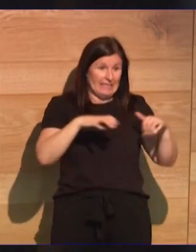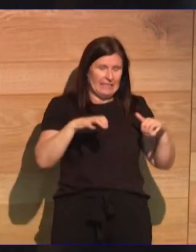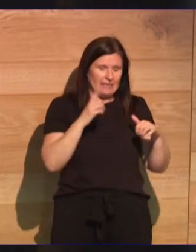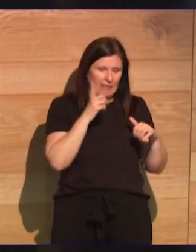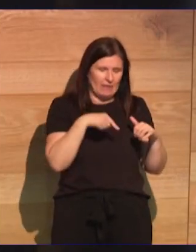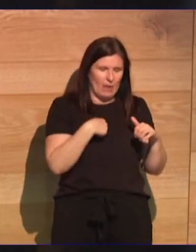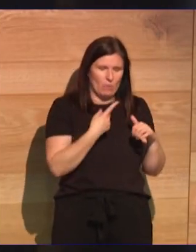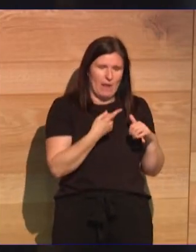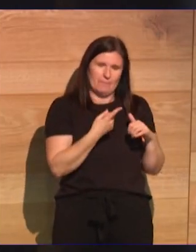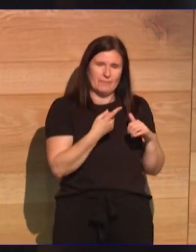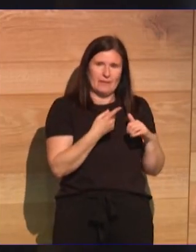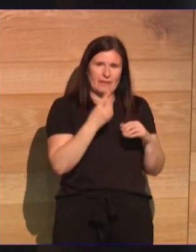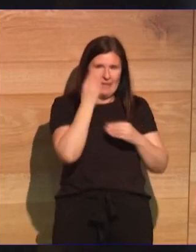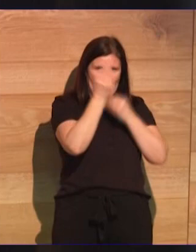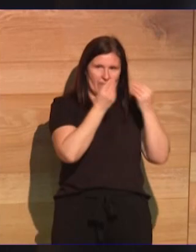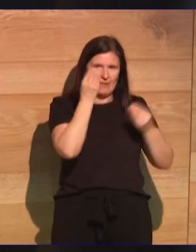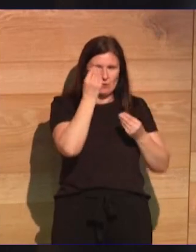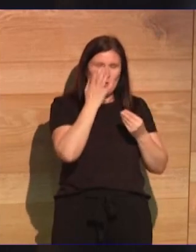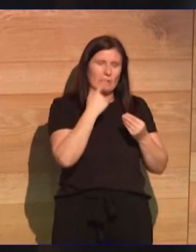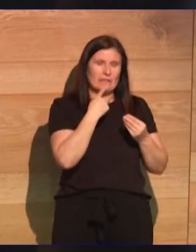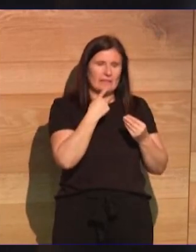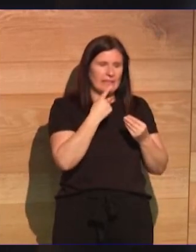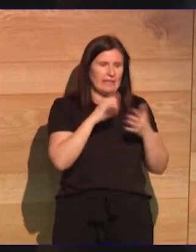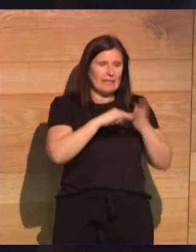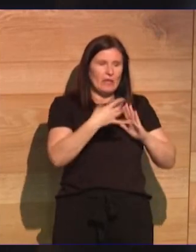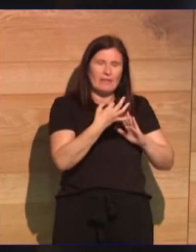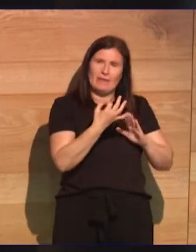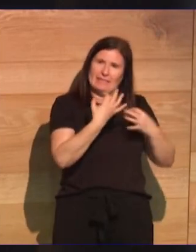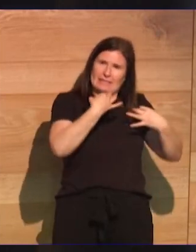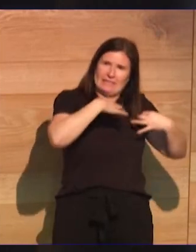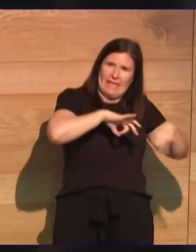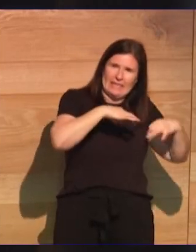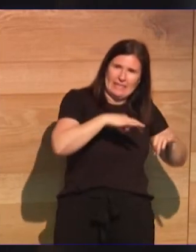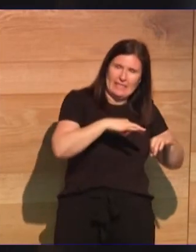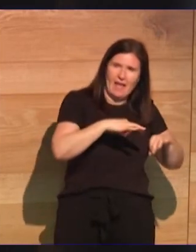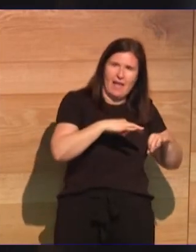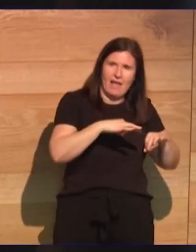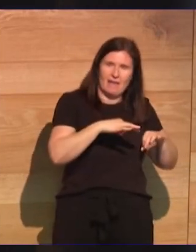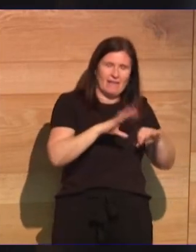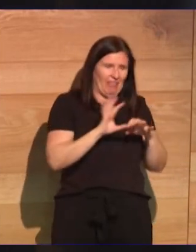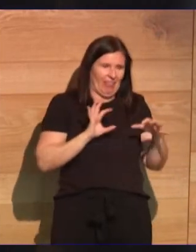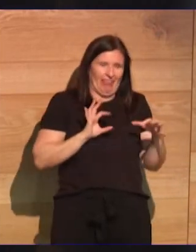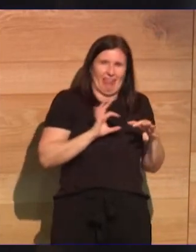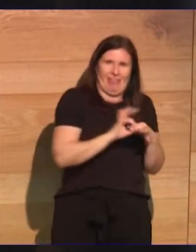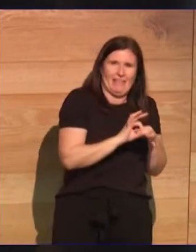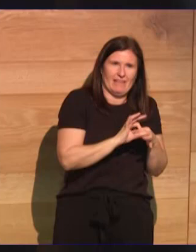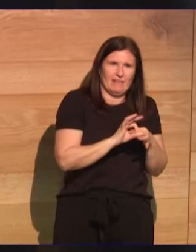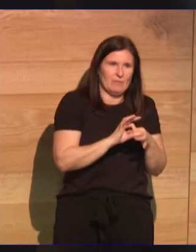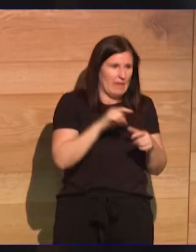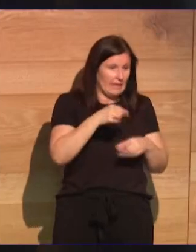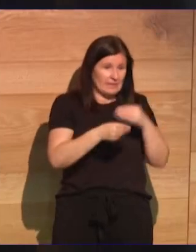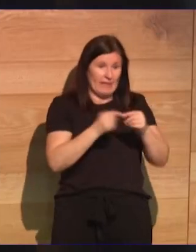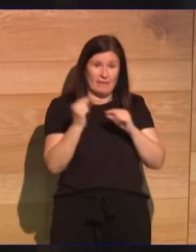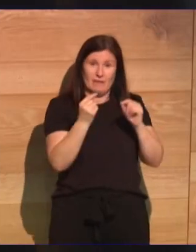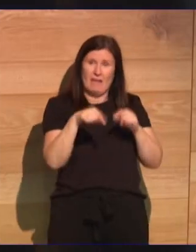que la tecnología tiene que ser sencilla y cercana. Y aquí el debate se está haciendo al revés. Usted tiene que saber hacer un promo,